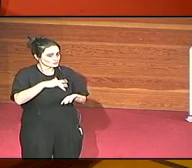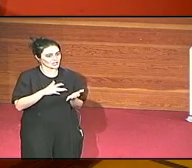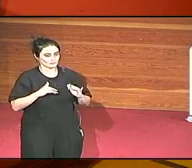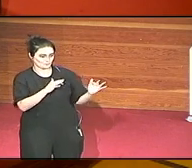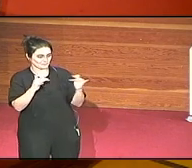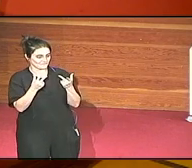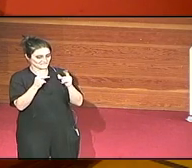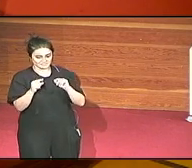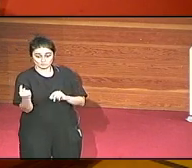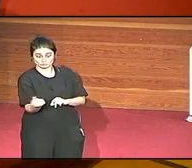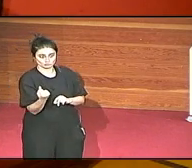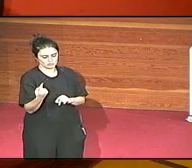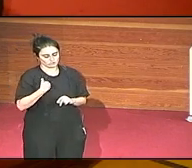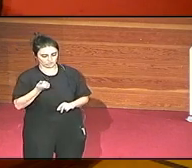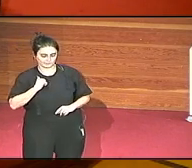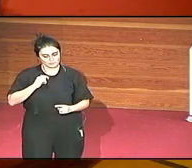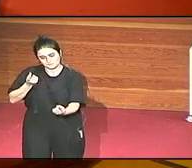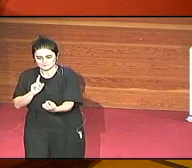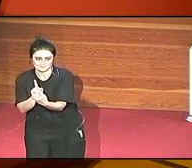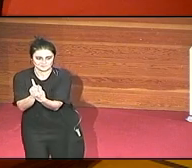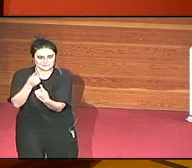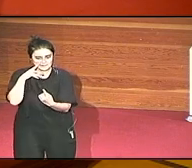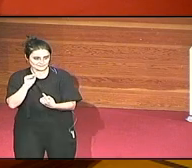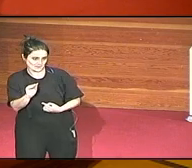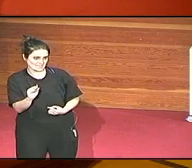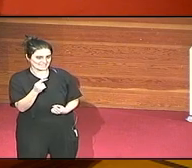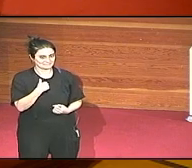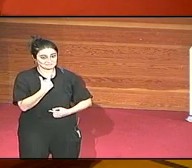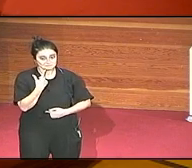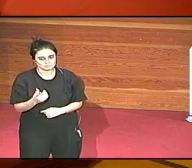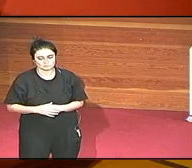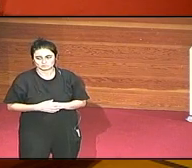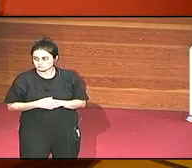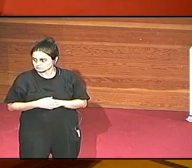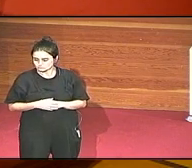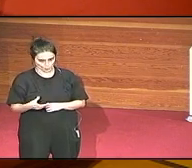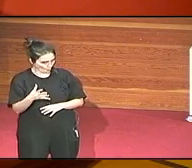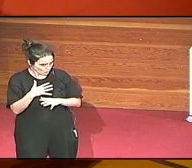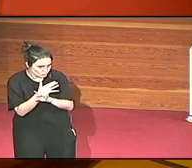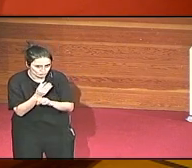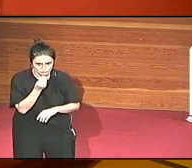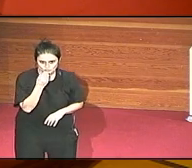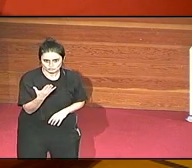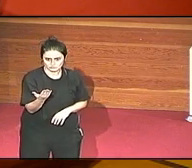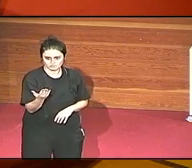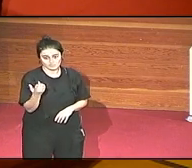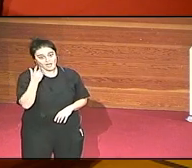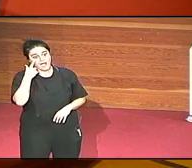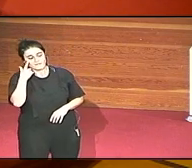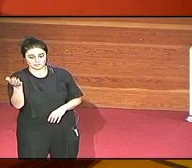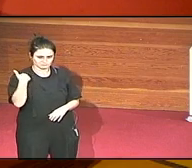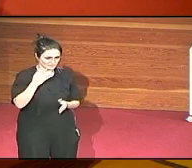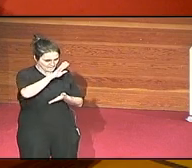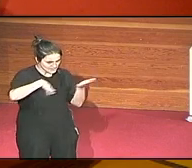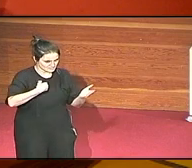partido sí que estaba solo y me acerqué a preguntarle muy bien al barça necesitamos